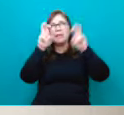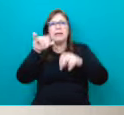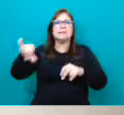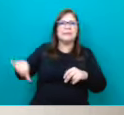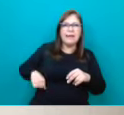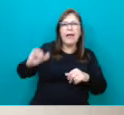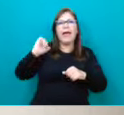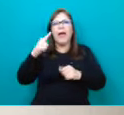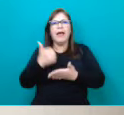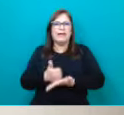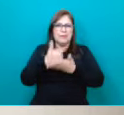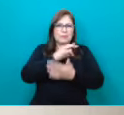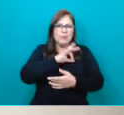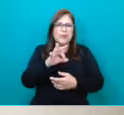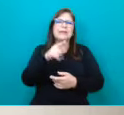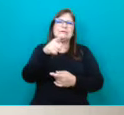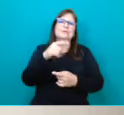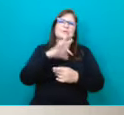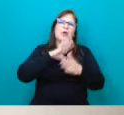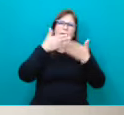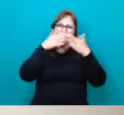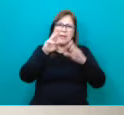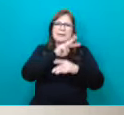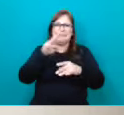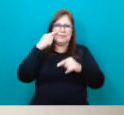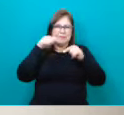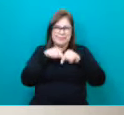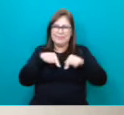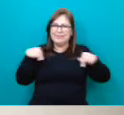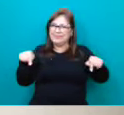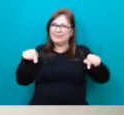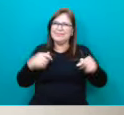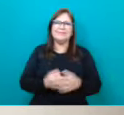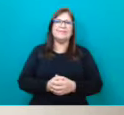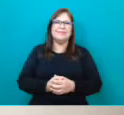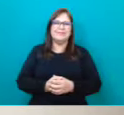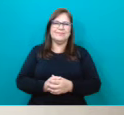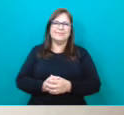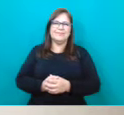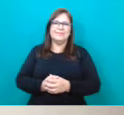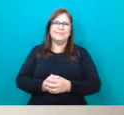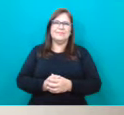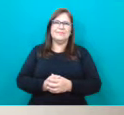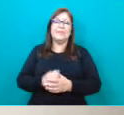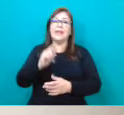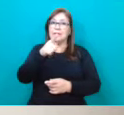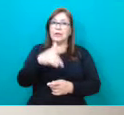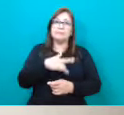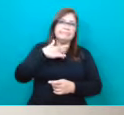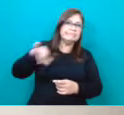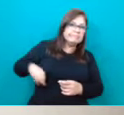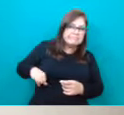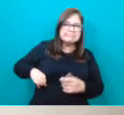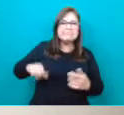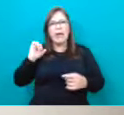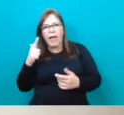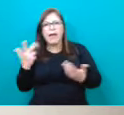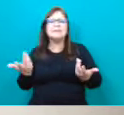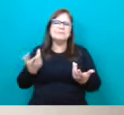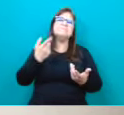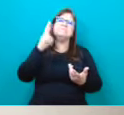conocer cómo poder ayudar, ingresa al siguiente link que es www.incluyeme.org y si te mueve,